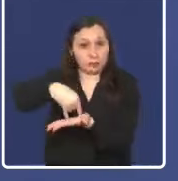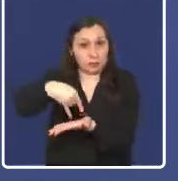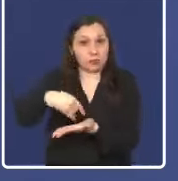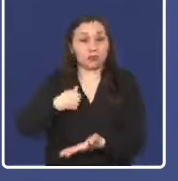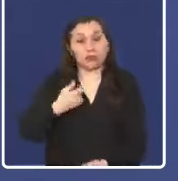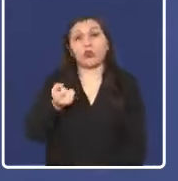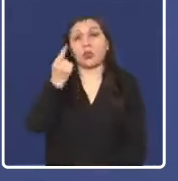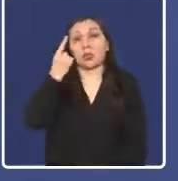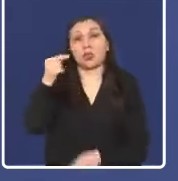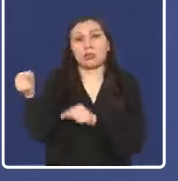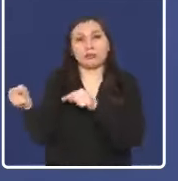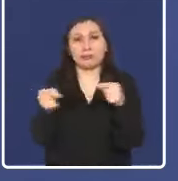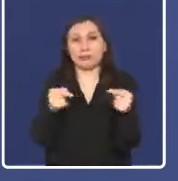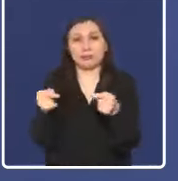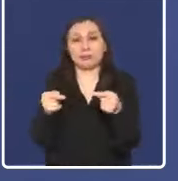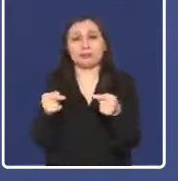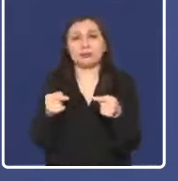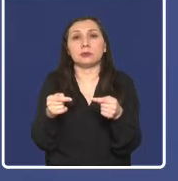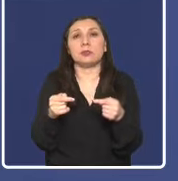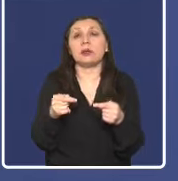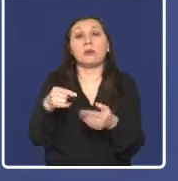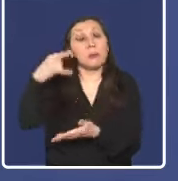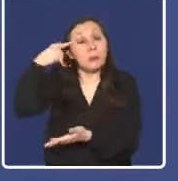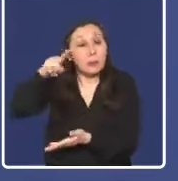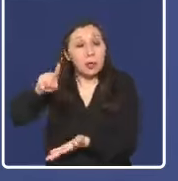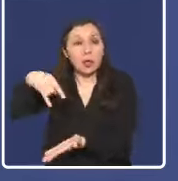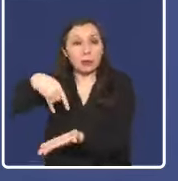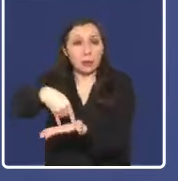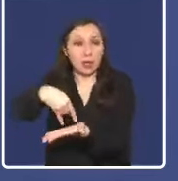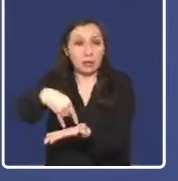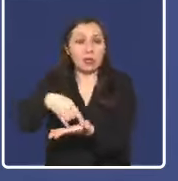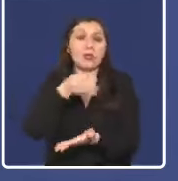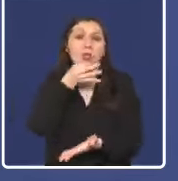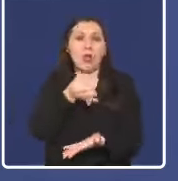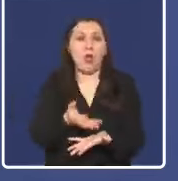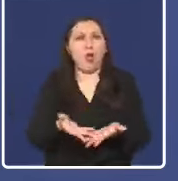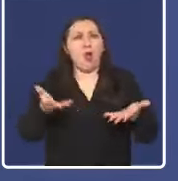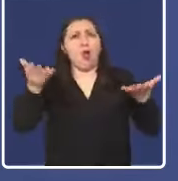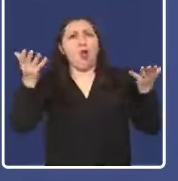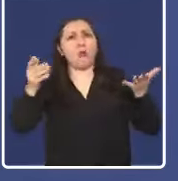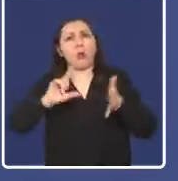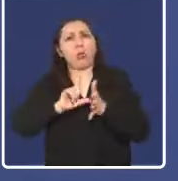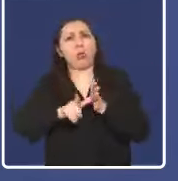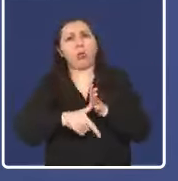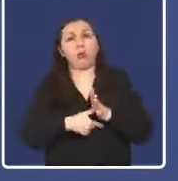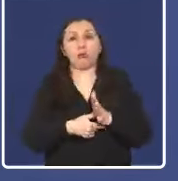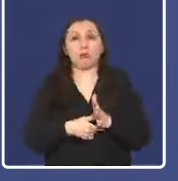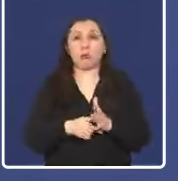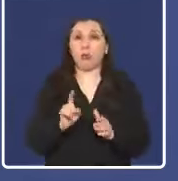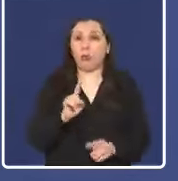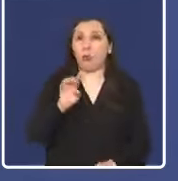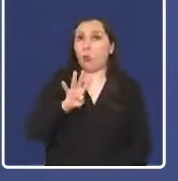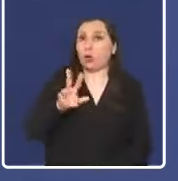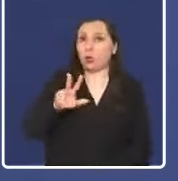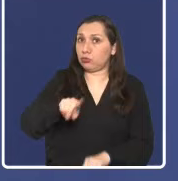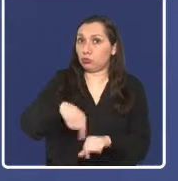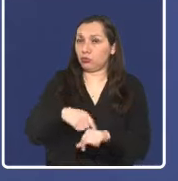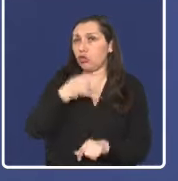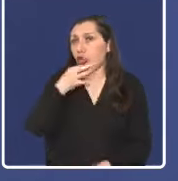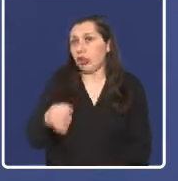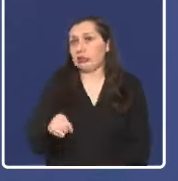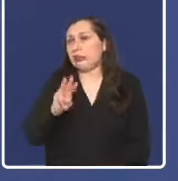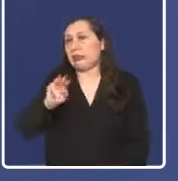yo entiendo que haya una discusión en el espacio público, pero que desde el Parlamento dicen cómo es posible que se hayan demorado, no, y no son 48 horas, son, yo